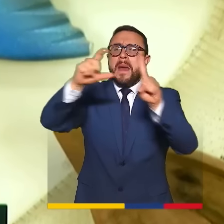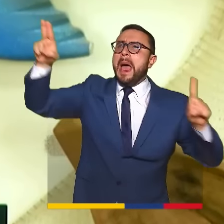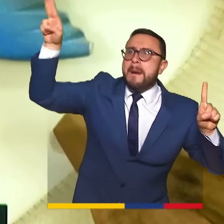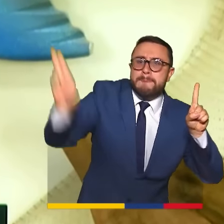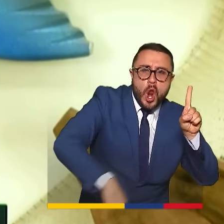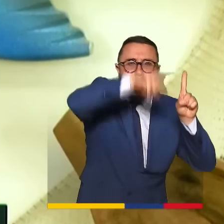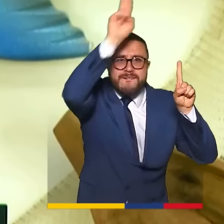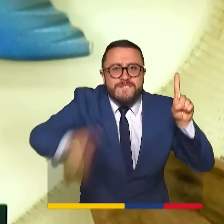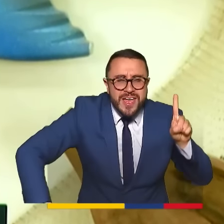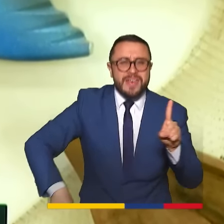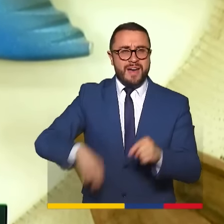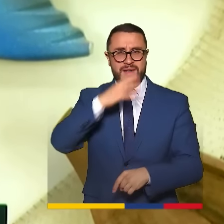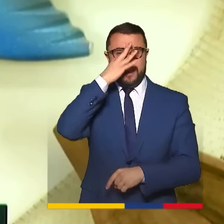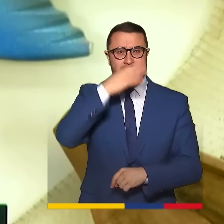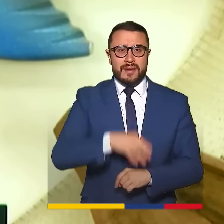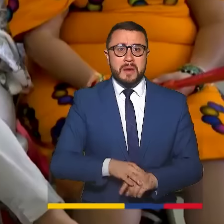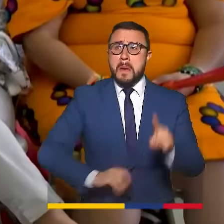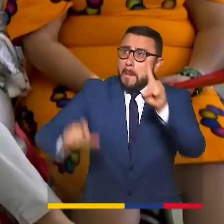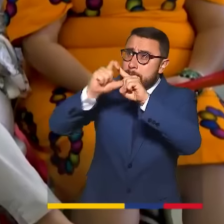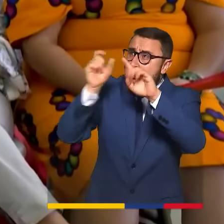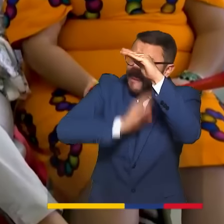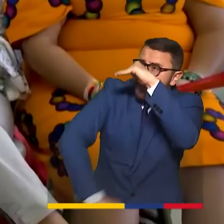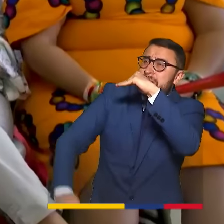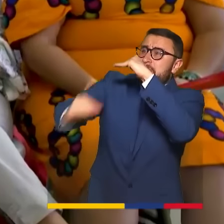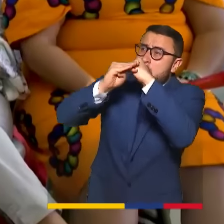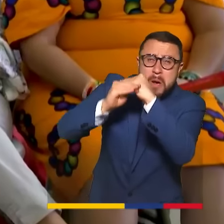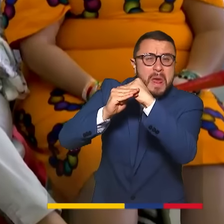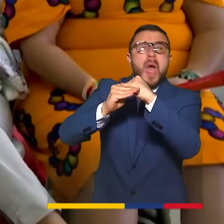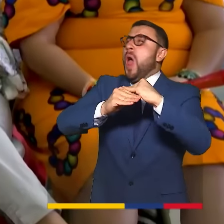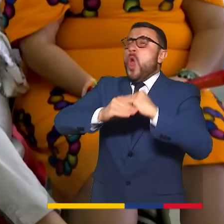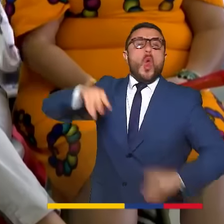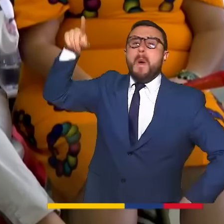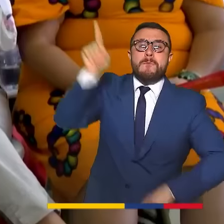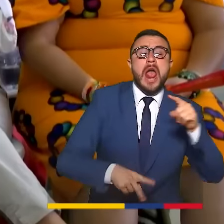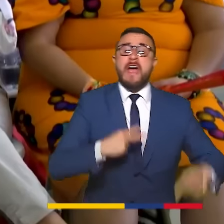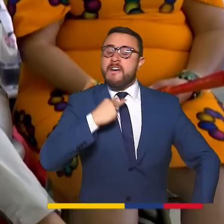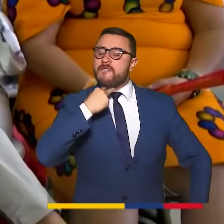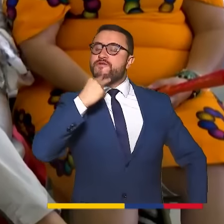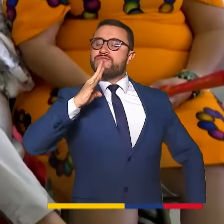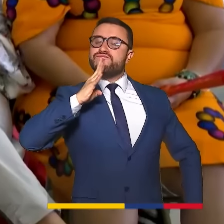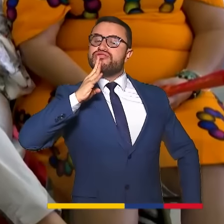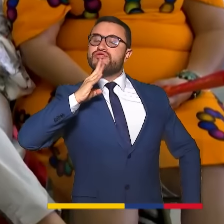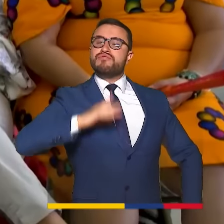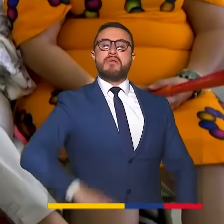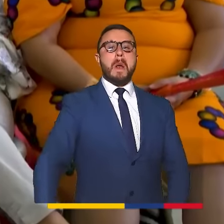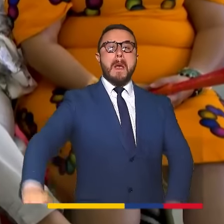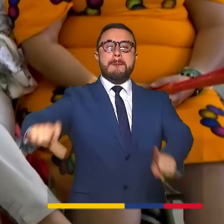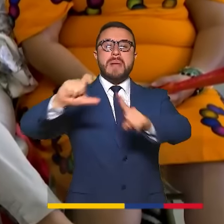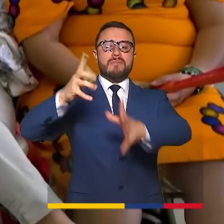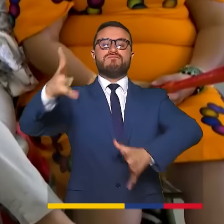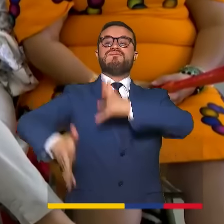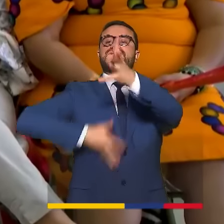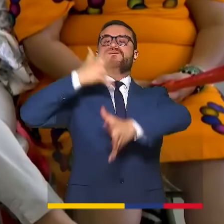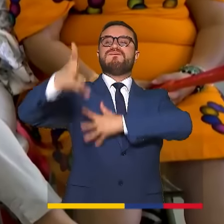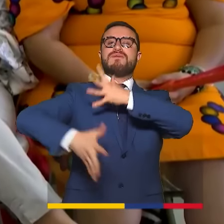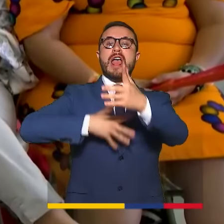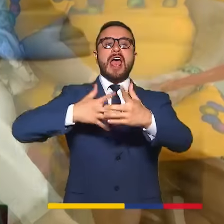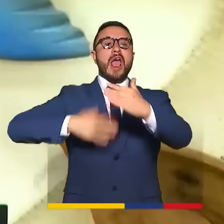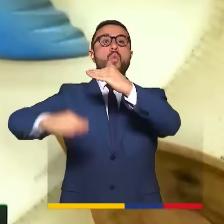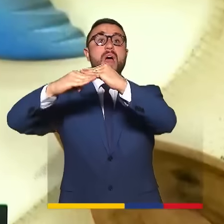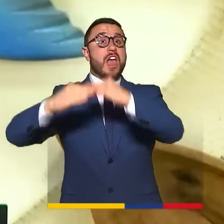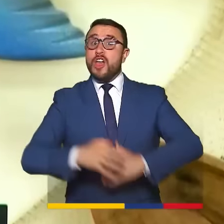prohibida. La palabra igualdad no se puede pronunciar en Colombia porque los designios del